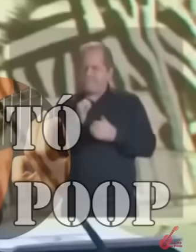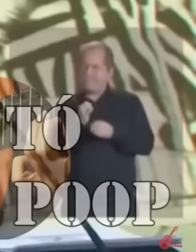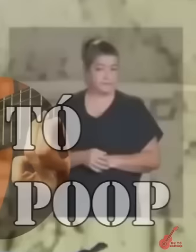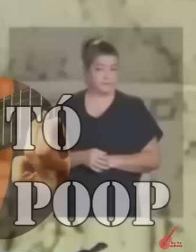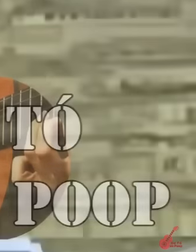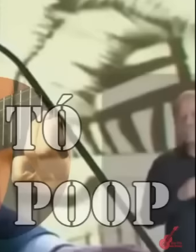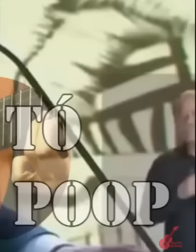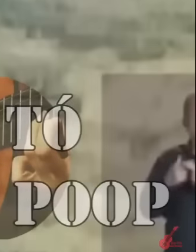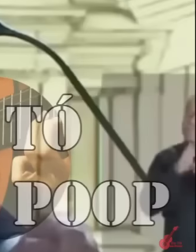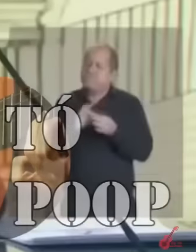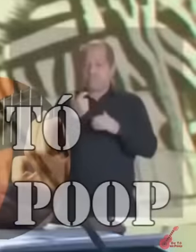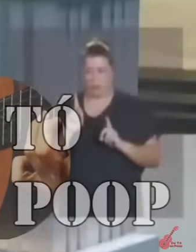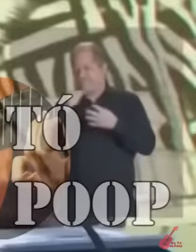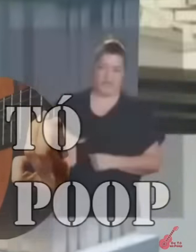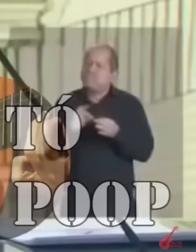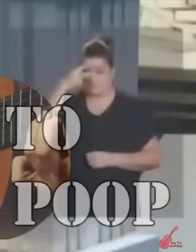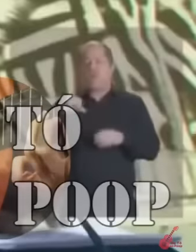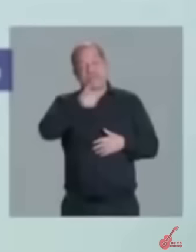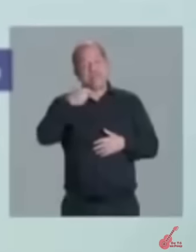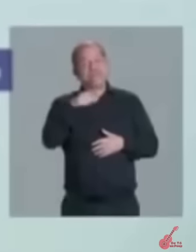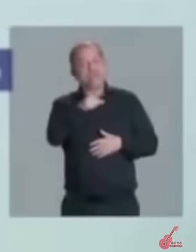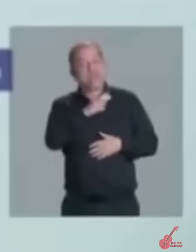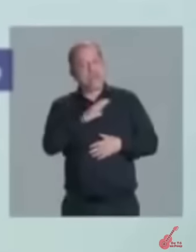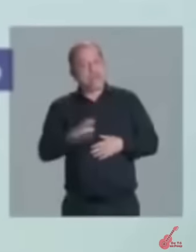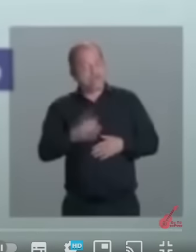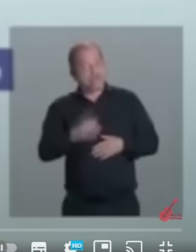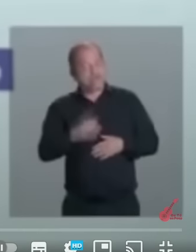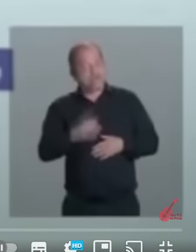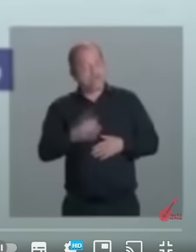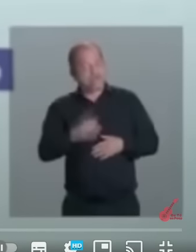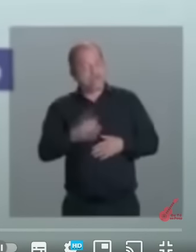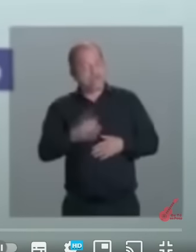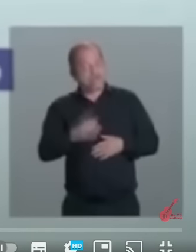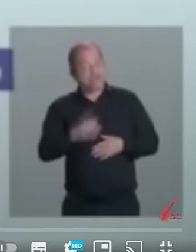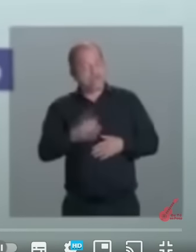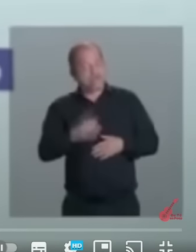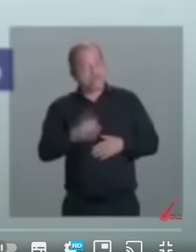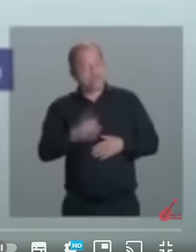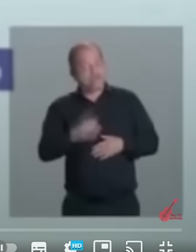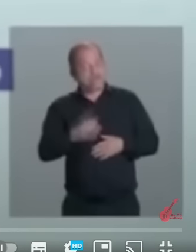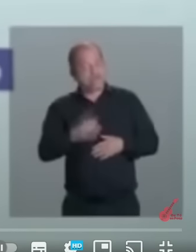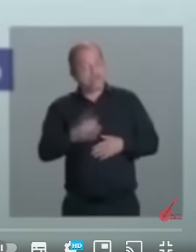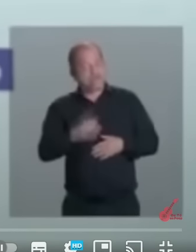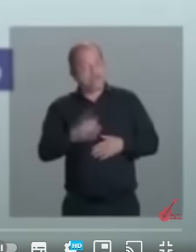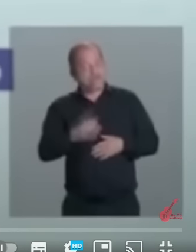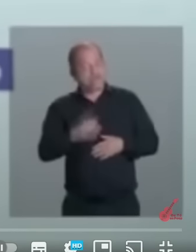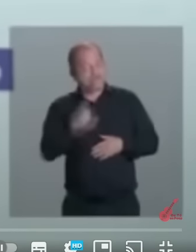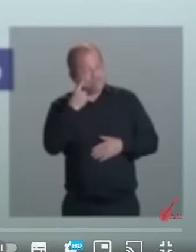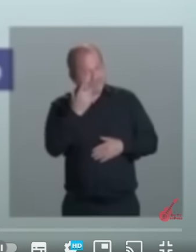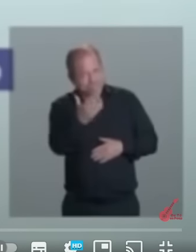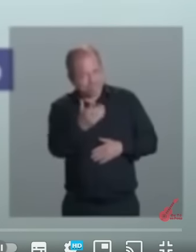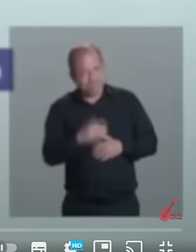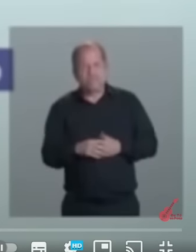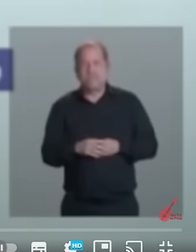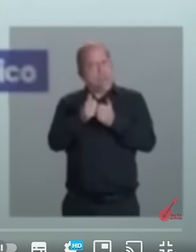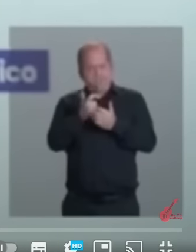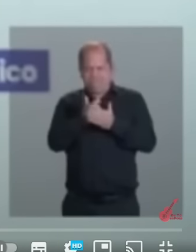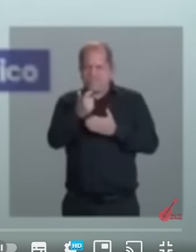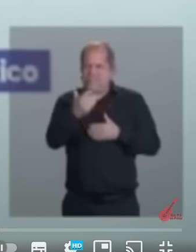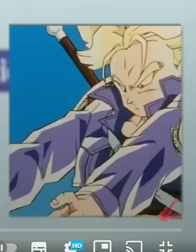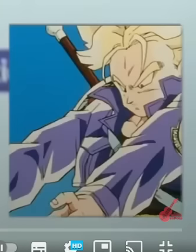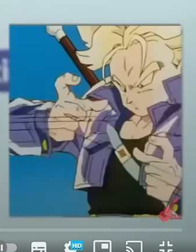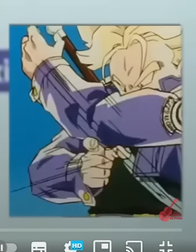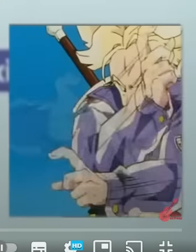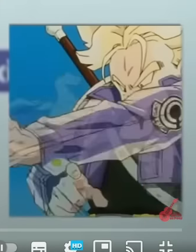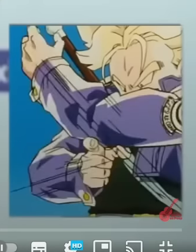Maynes. ¿Es verdad que se quedó? Primero que nada... A ver, ¿quién? ¿Acierto? No, qué raro, güey. No, cada quien, pero bueno. Me haces una mamada.